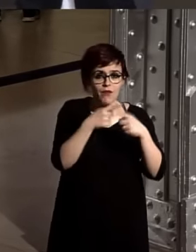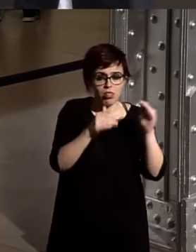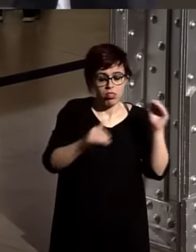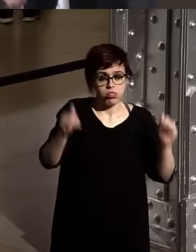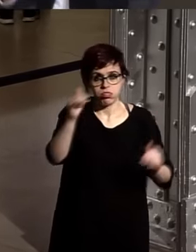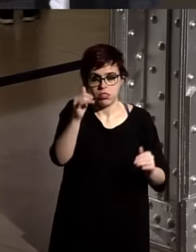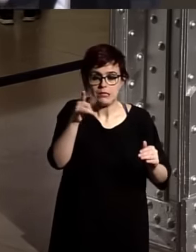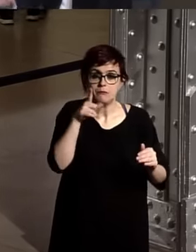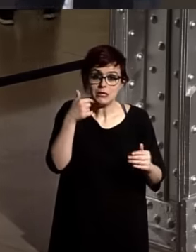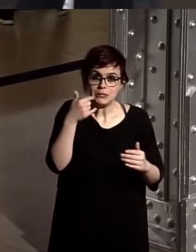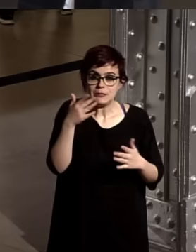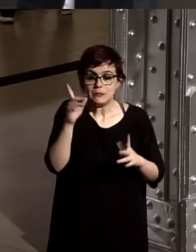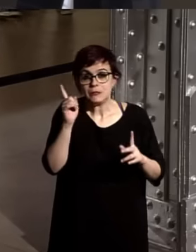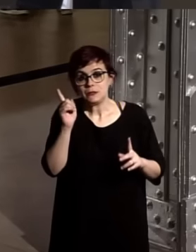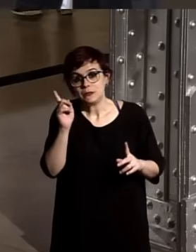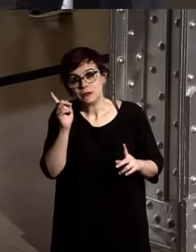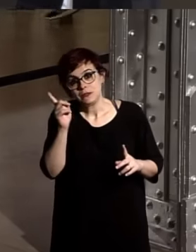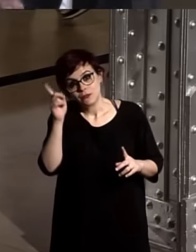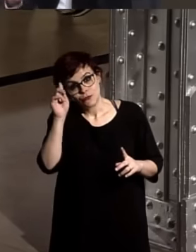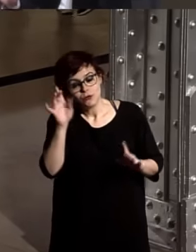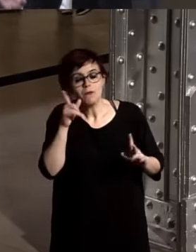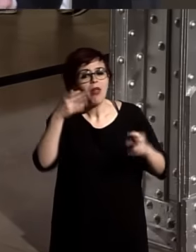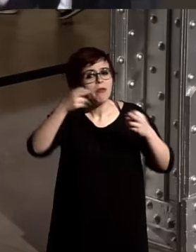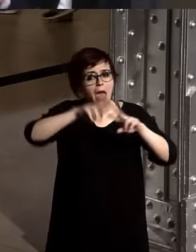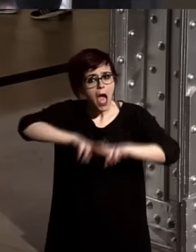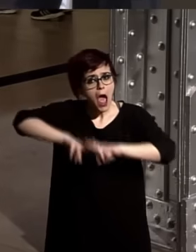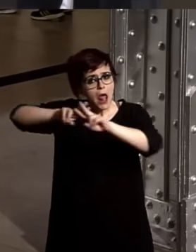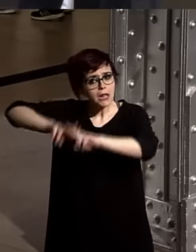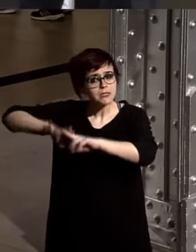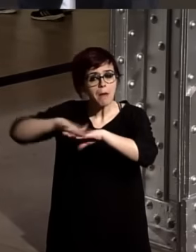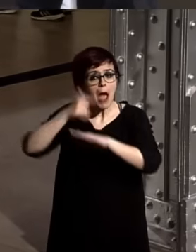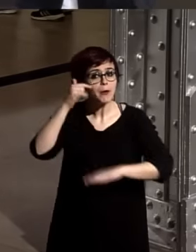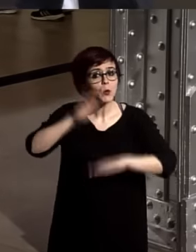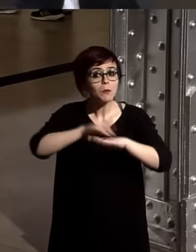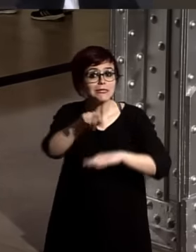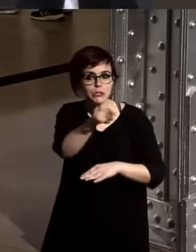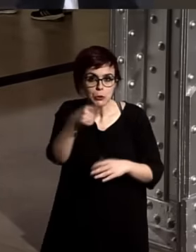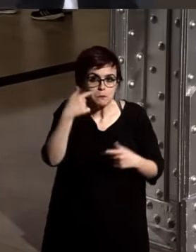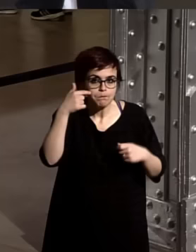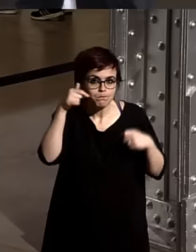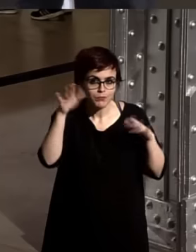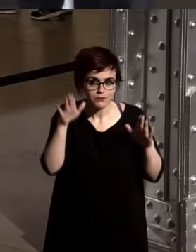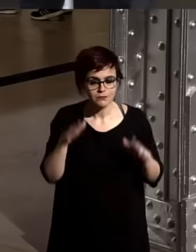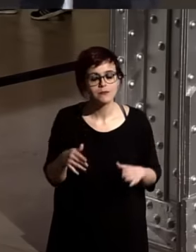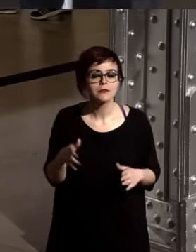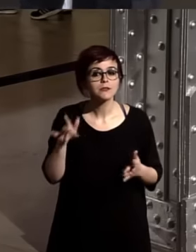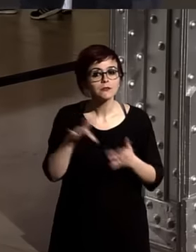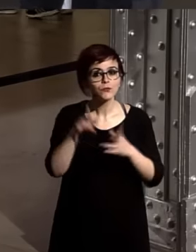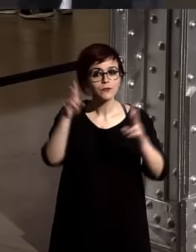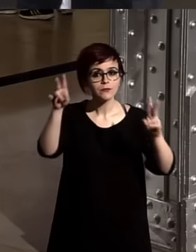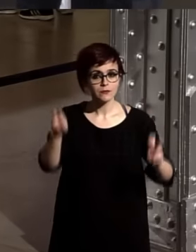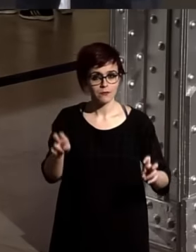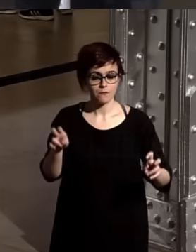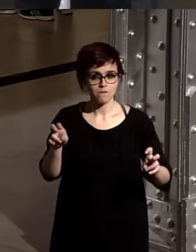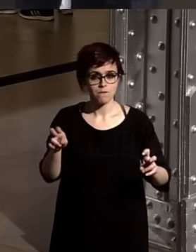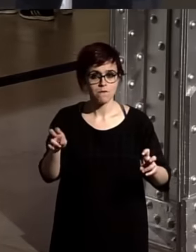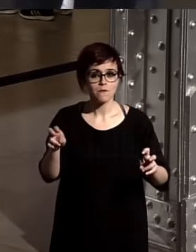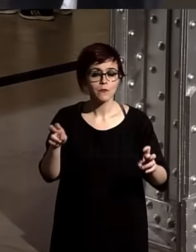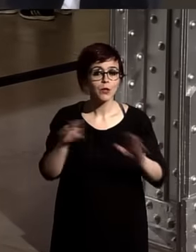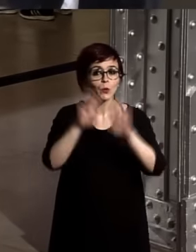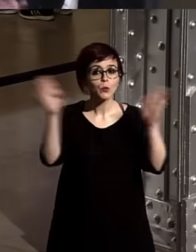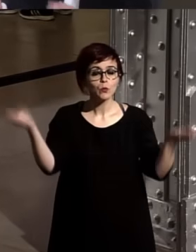menores Pero bueno eso es cuestión de de análisis de analizarlo para ver si se cumple o no eh en el mundo de la